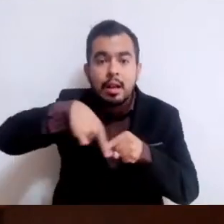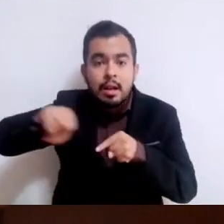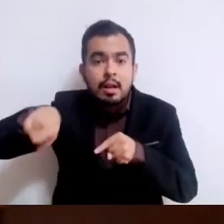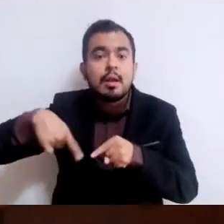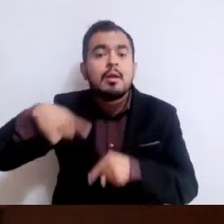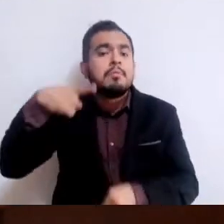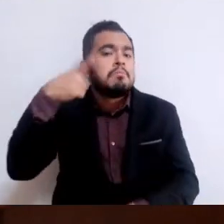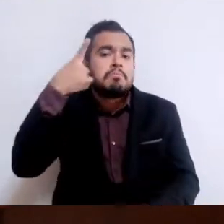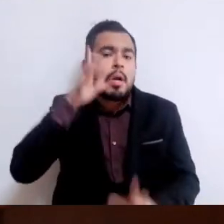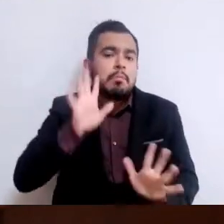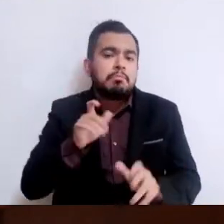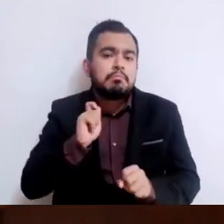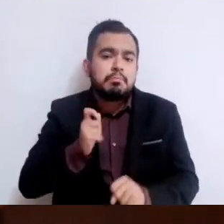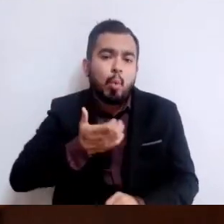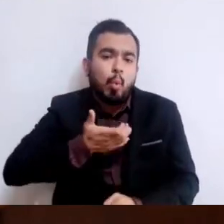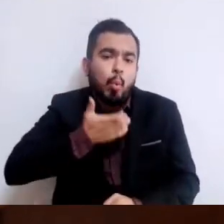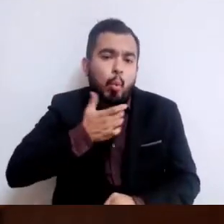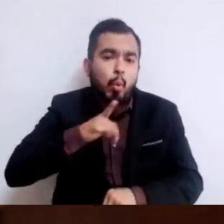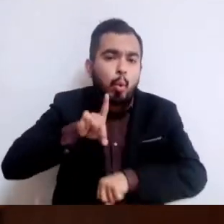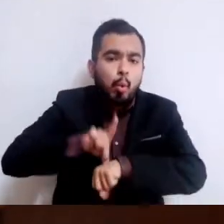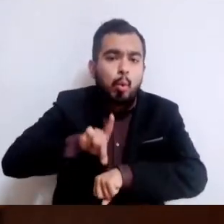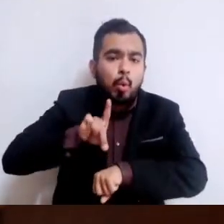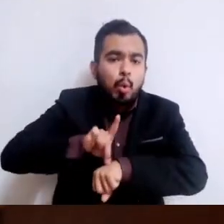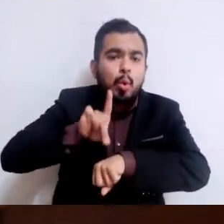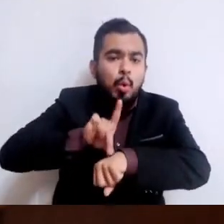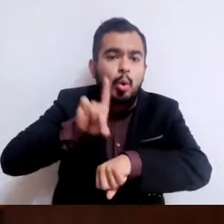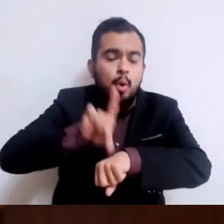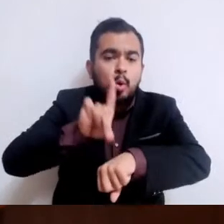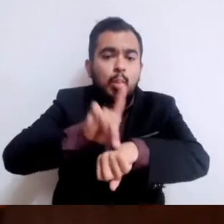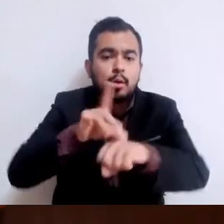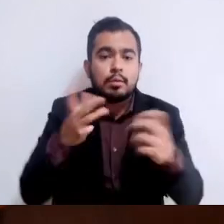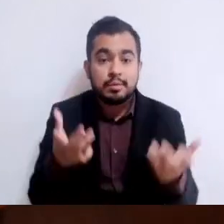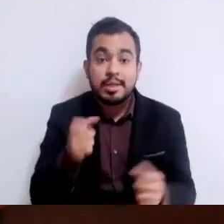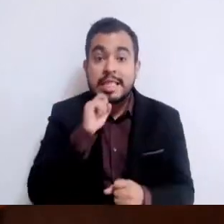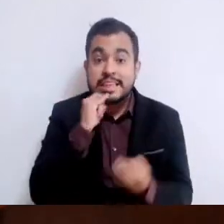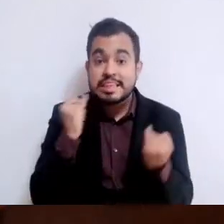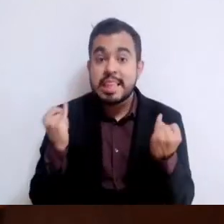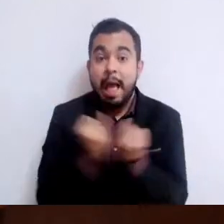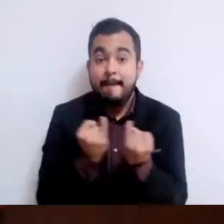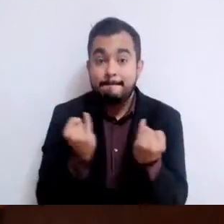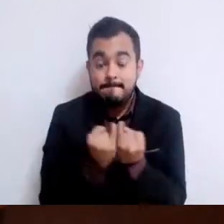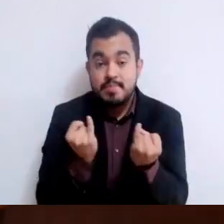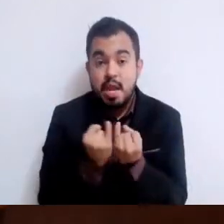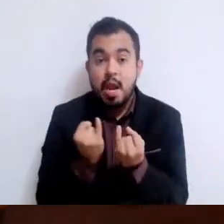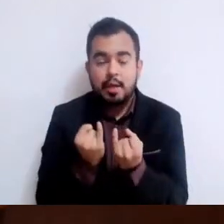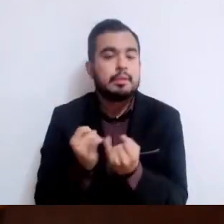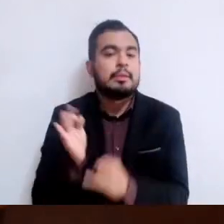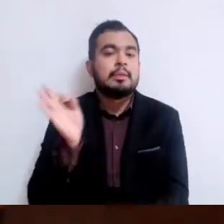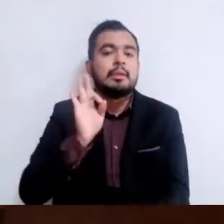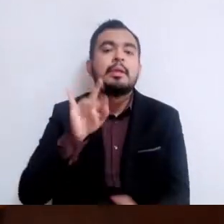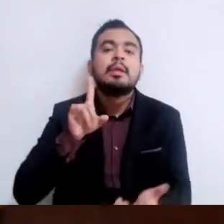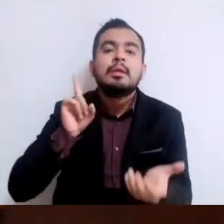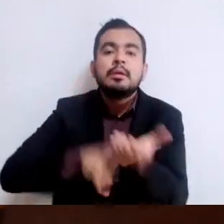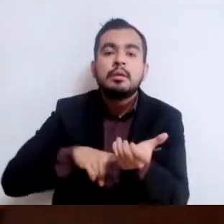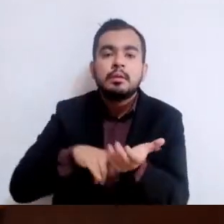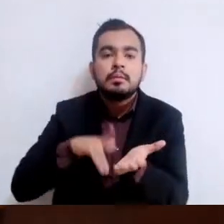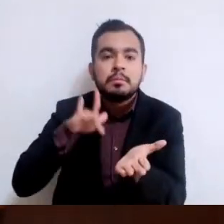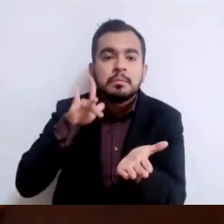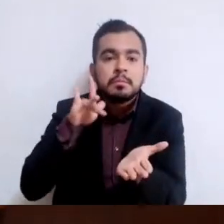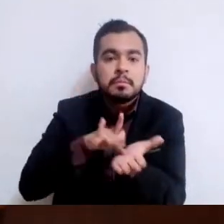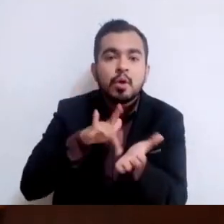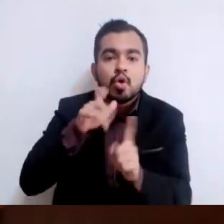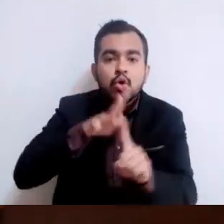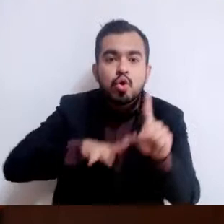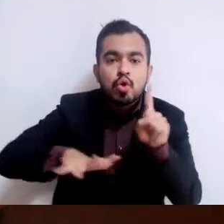actividades cotidianas, pues también estamos planteando que frente a la ausencia del apoyo a los residentes de las colonias y